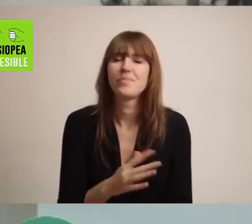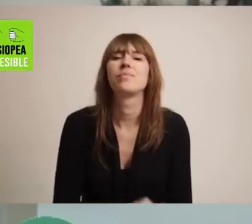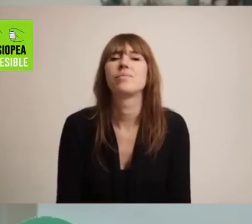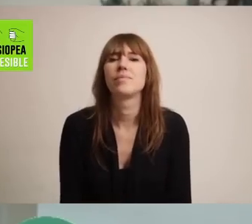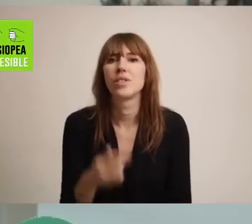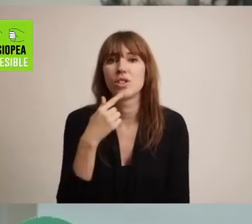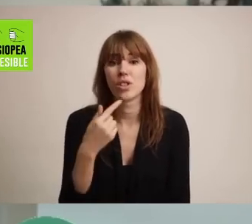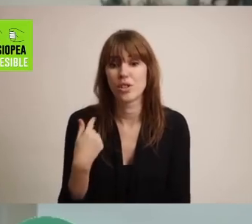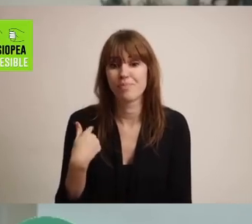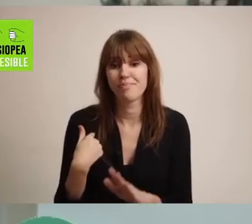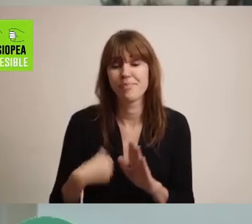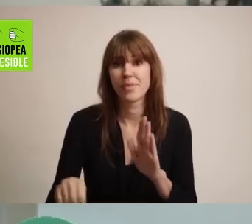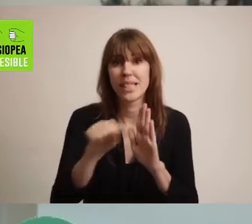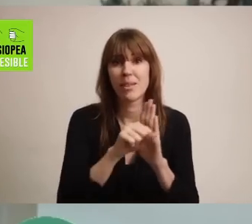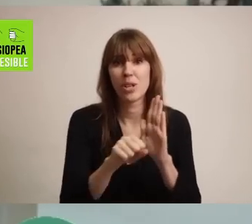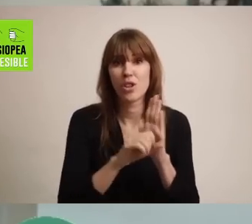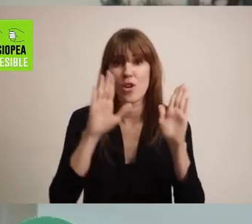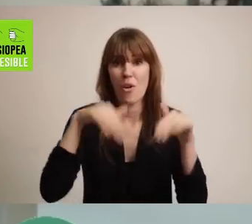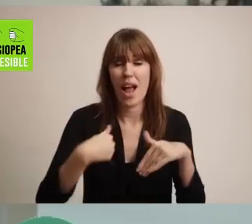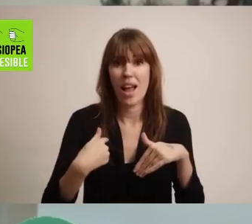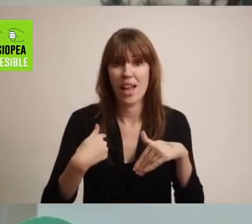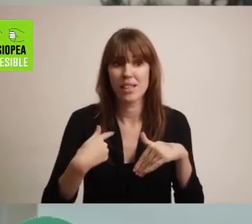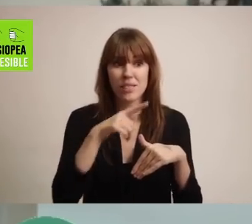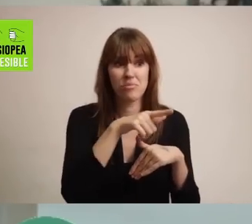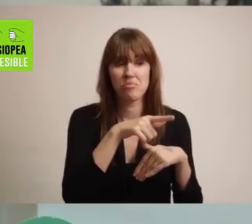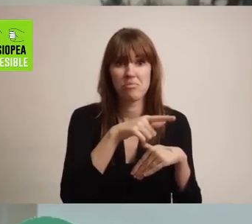te pongo unos simbolitos, nunca vas a poder.